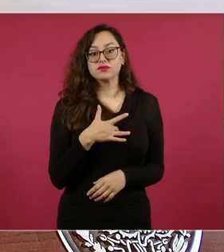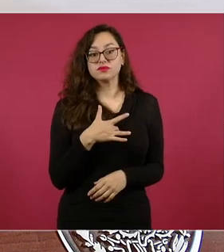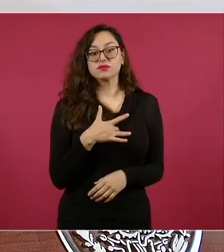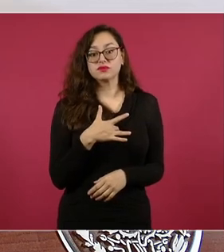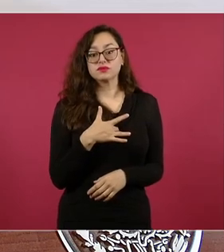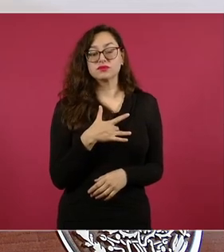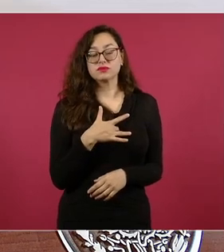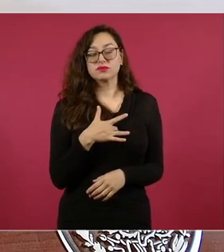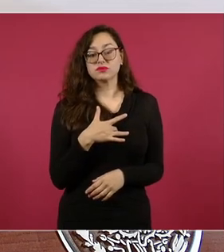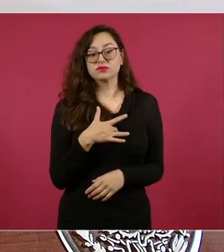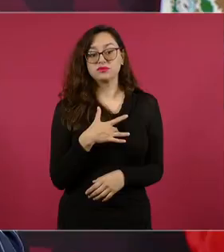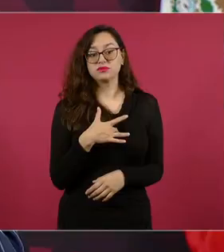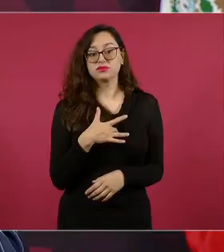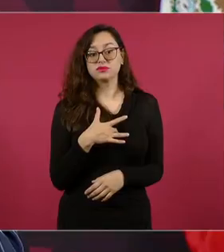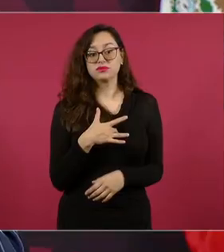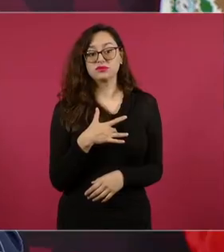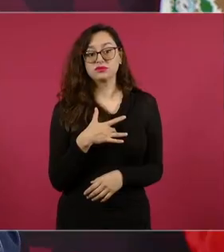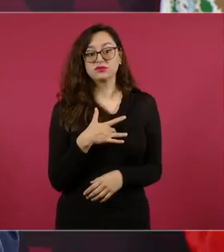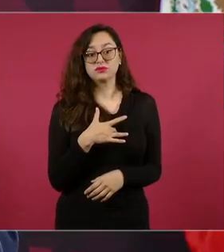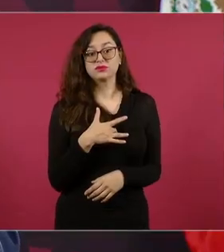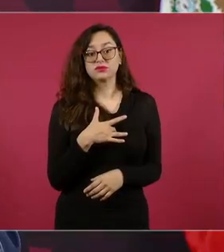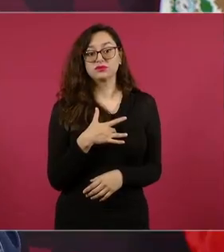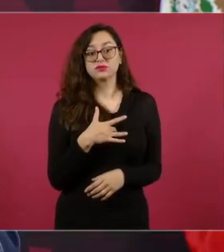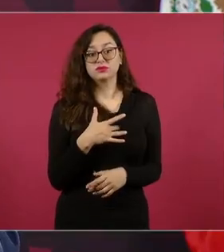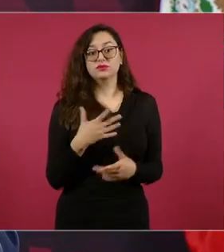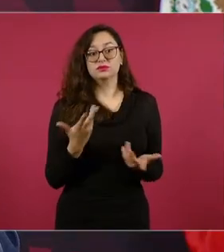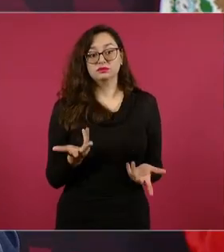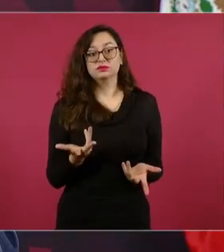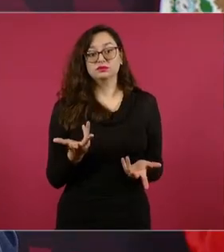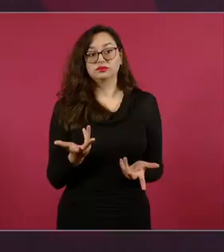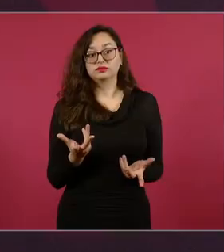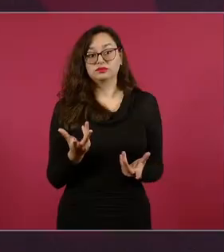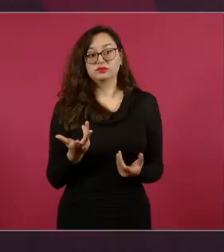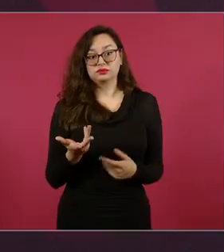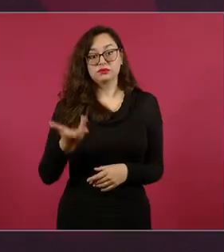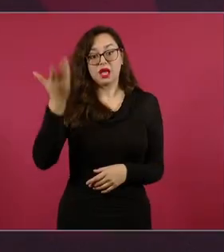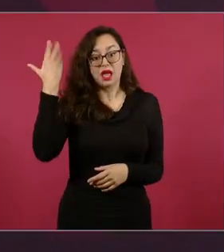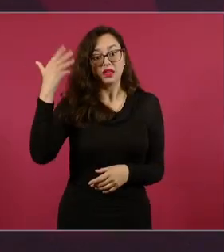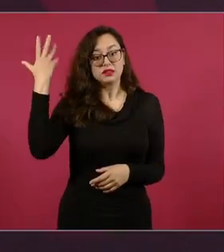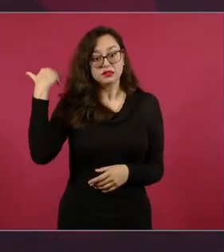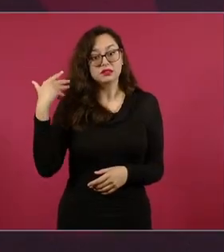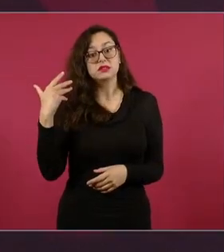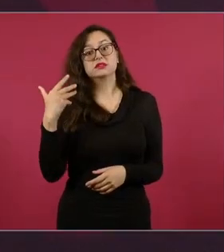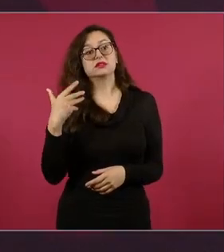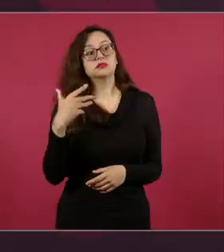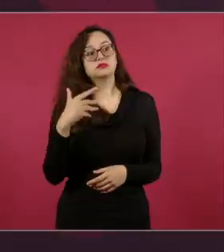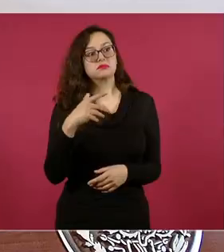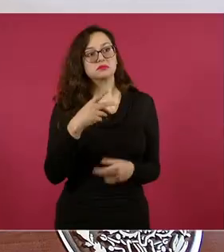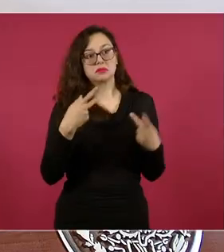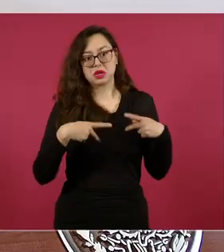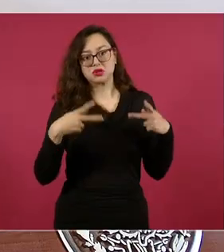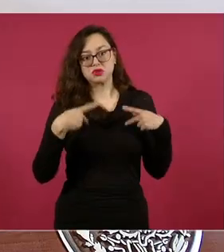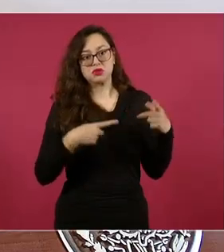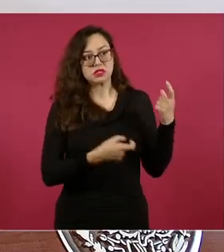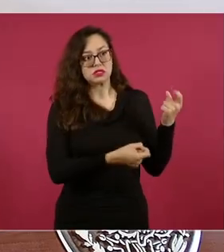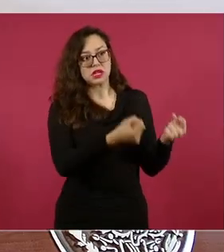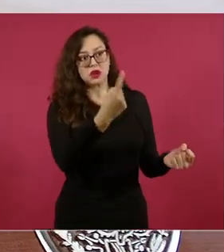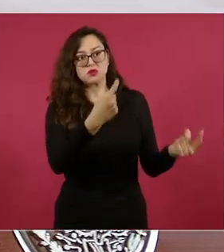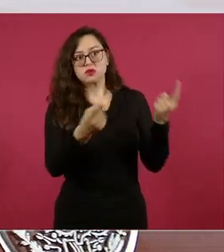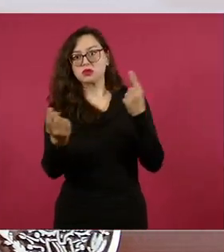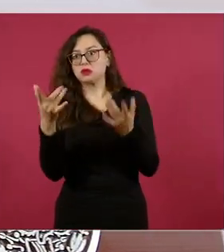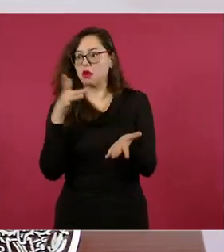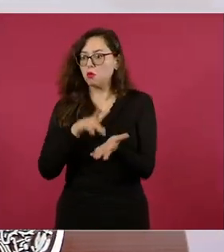a quienes en otros tiempos ayudaban con becas, porque yo estudié gracias a una